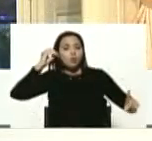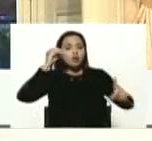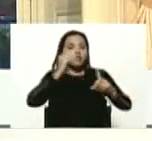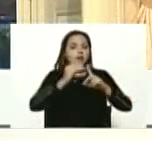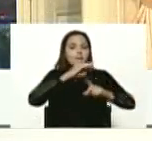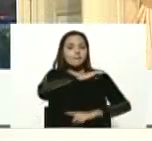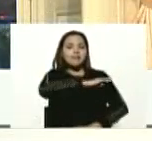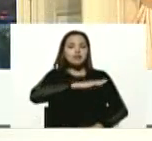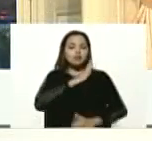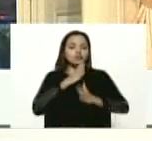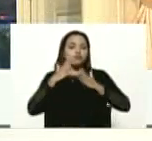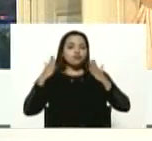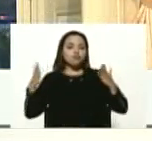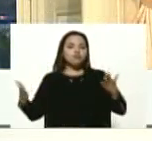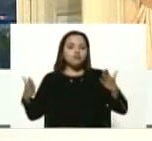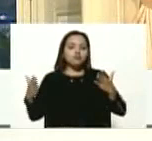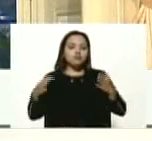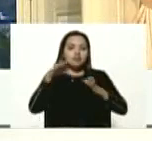misión AgroVenezuela.